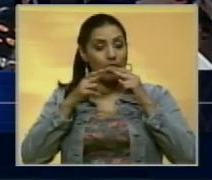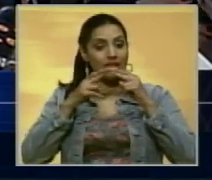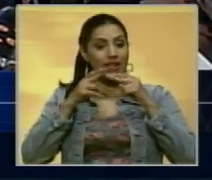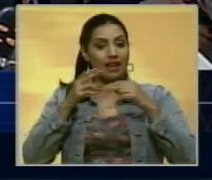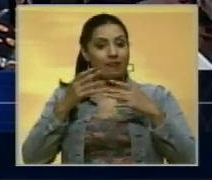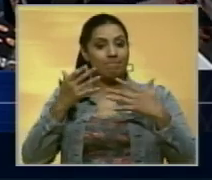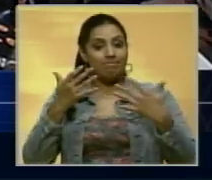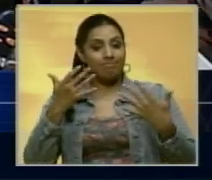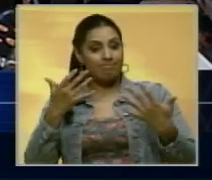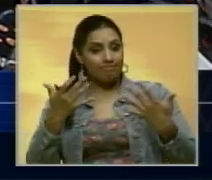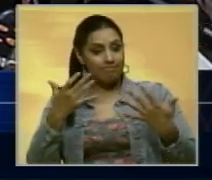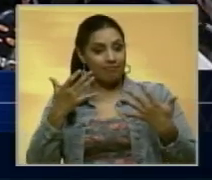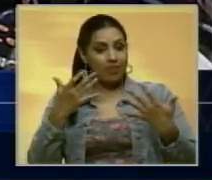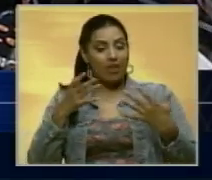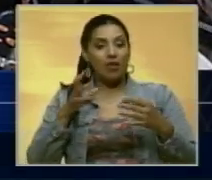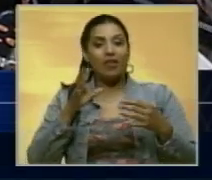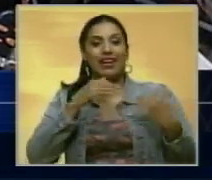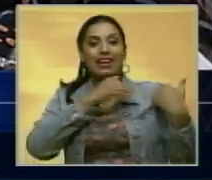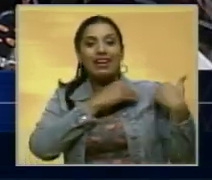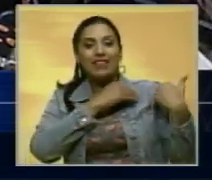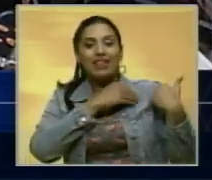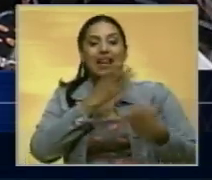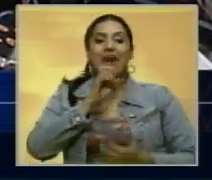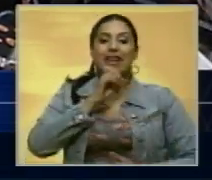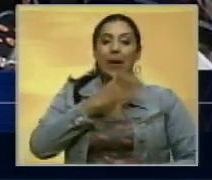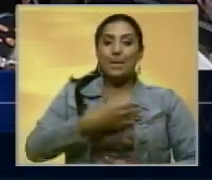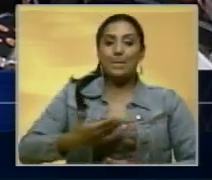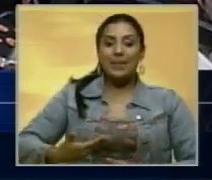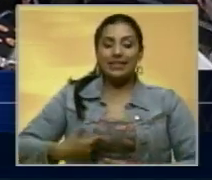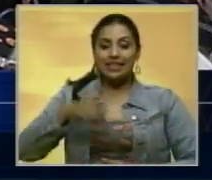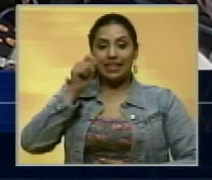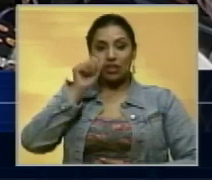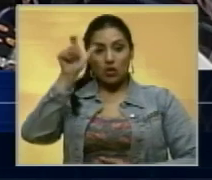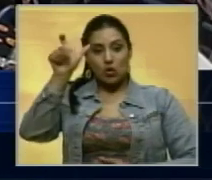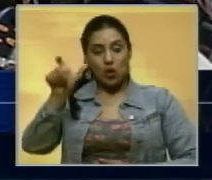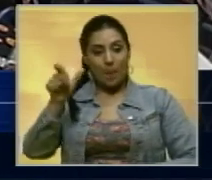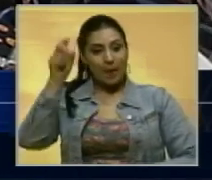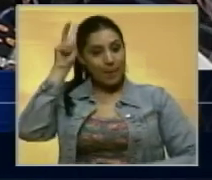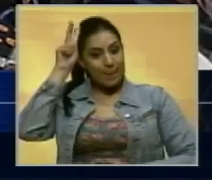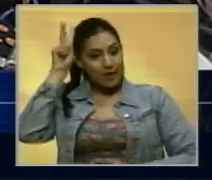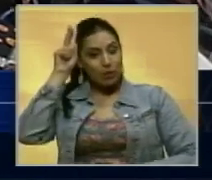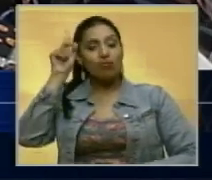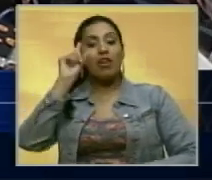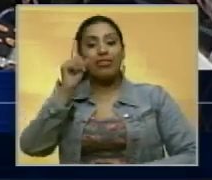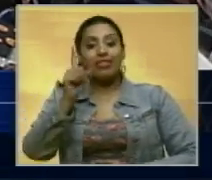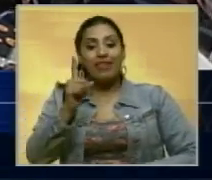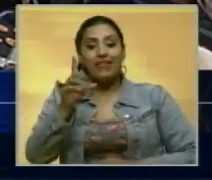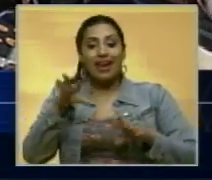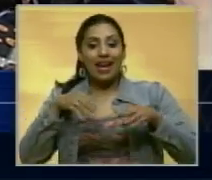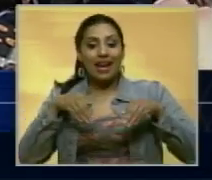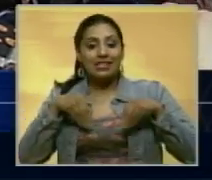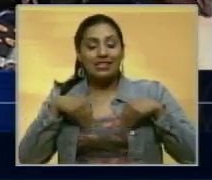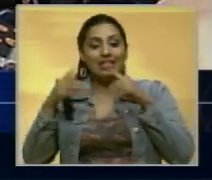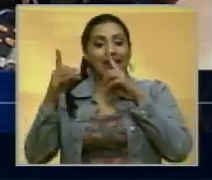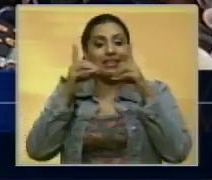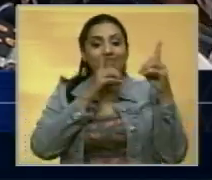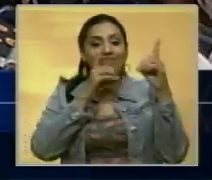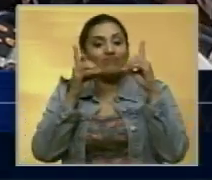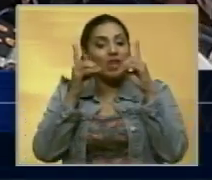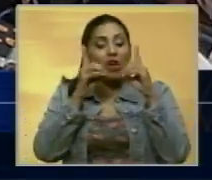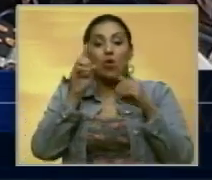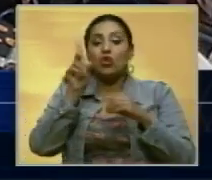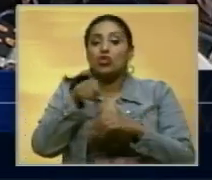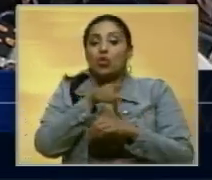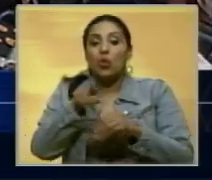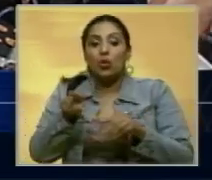a esta correspondencia del presidente Samper, sea en términos de aceptar el diálogo o